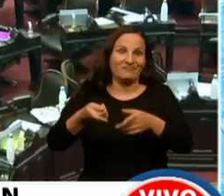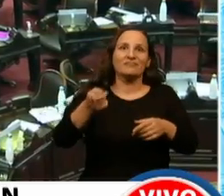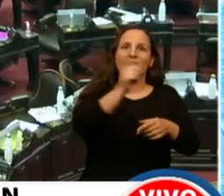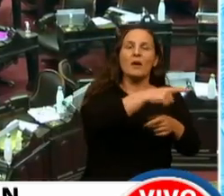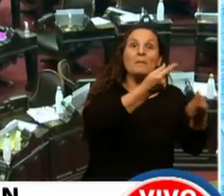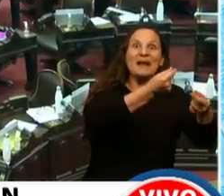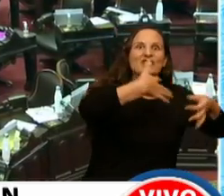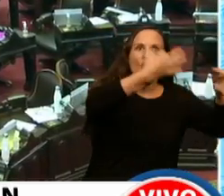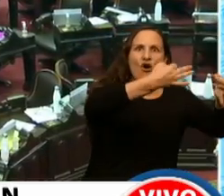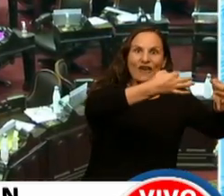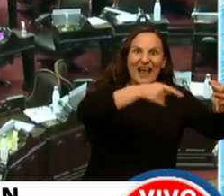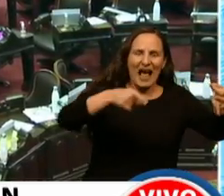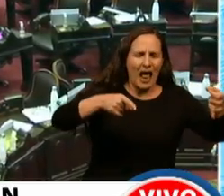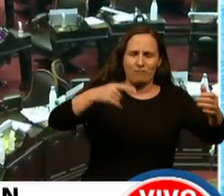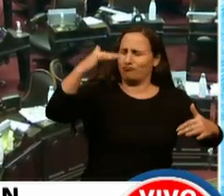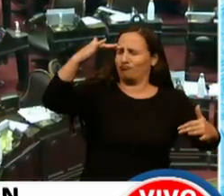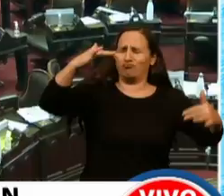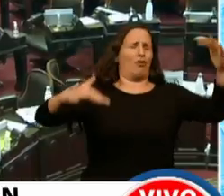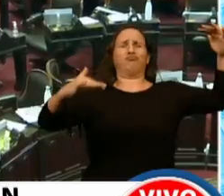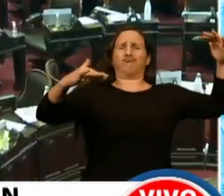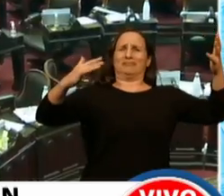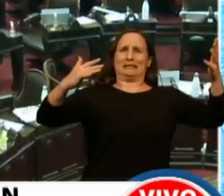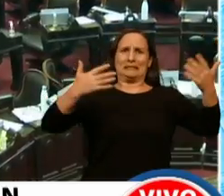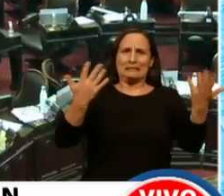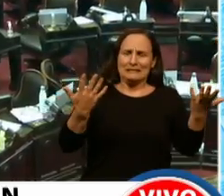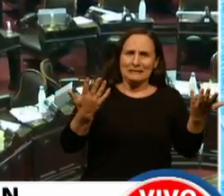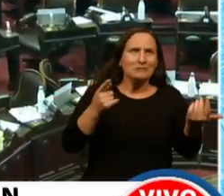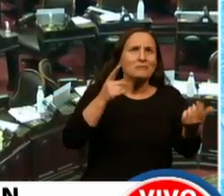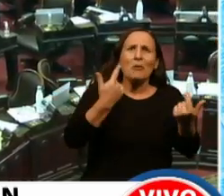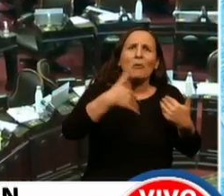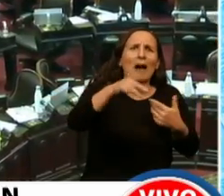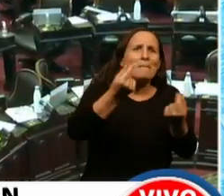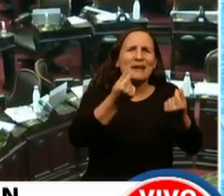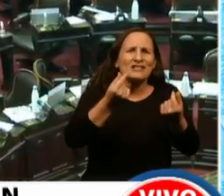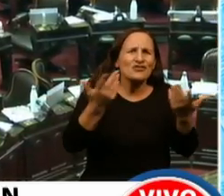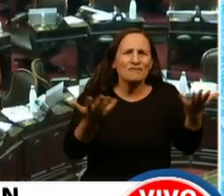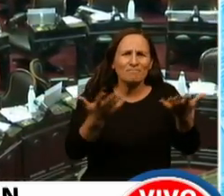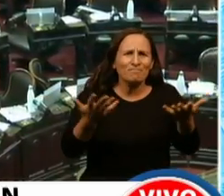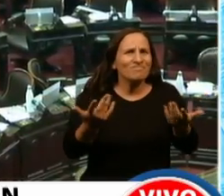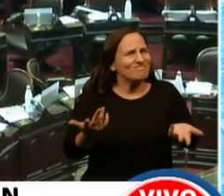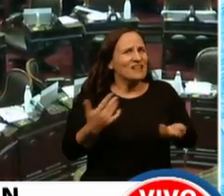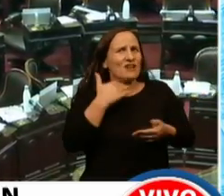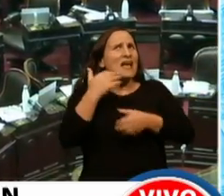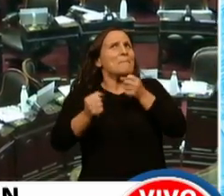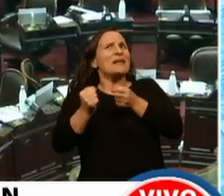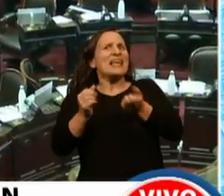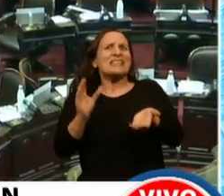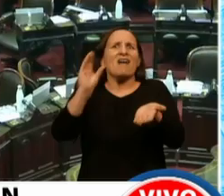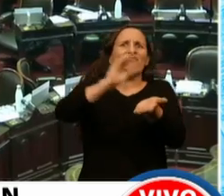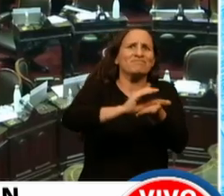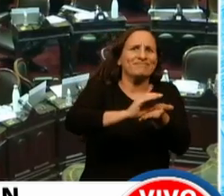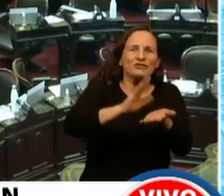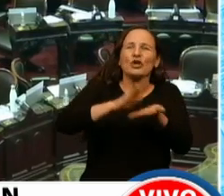aún más distorsiones creando incertidumbre sobre los futuros precios y afectando las decisiones de inversión de las empresas petroleras